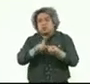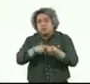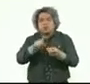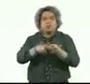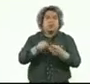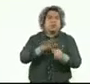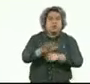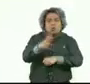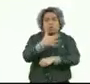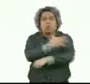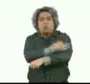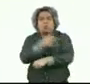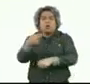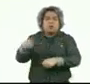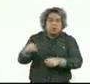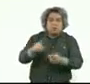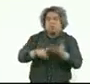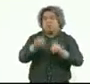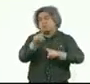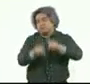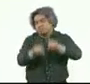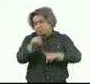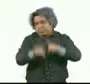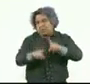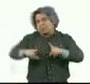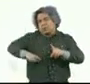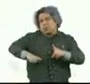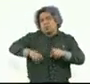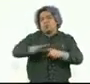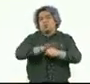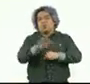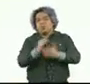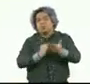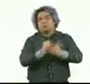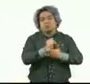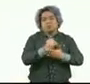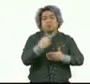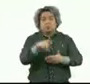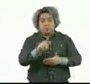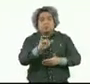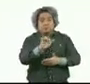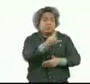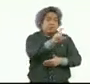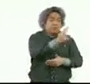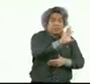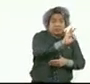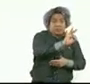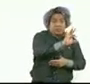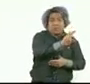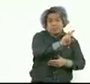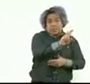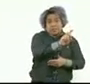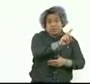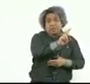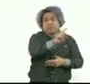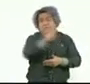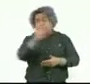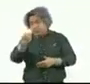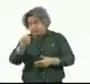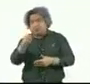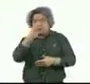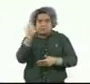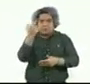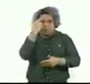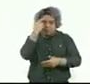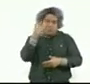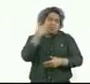que dependen de lo que nos notifique el Gobierno de México la próxima semana, pero las personas de este grupo de edad que vayan preparando sus calendarios de acuerdo al plan que hemos